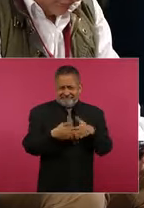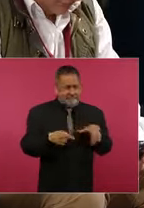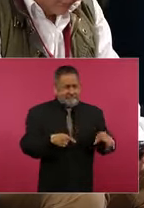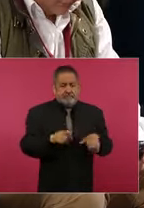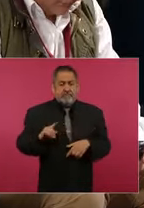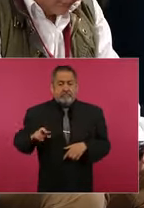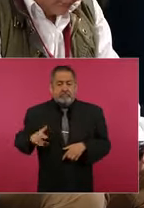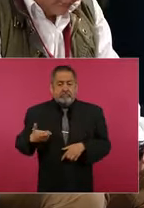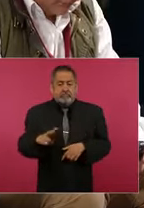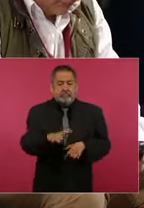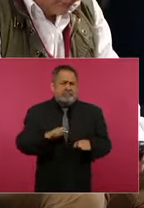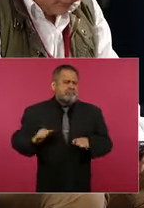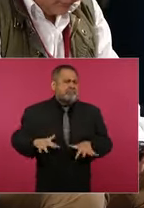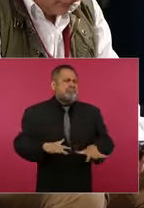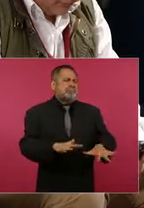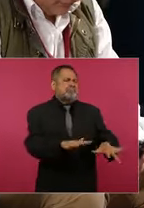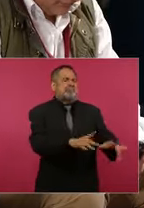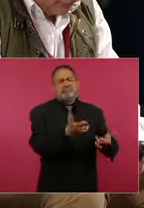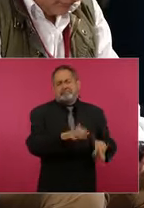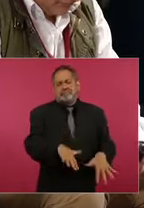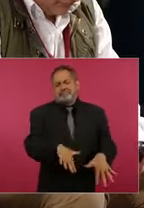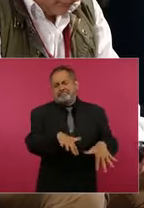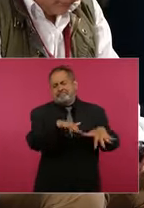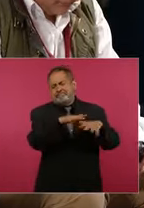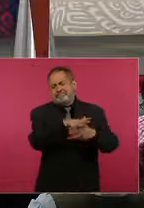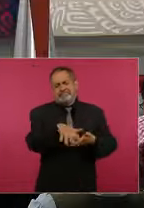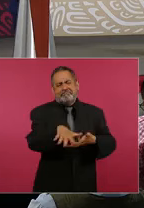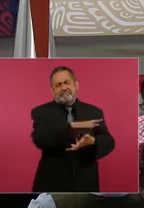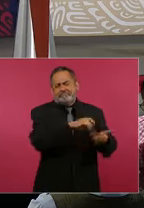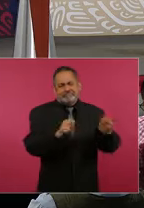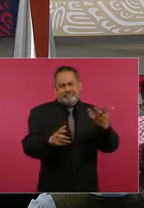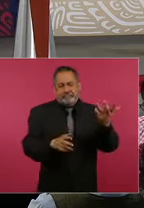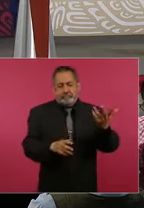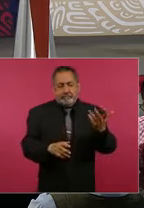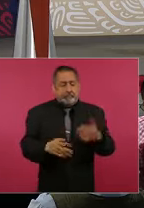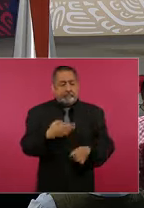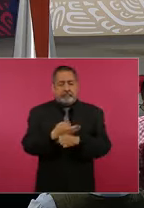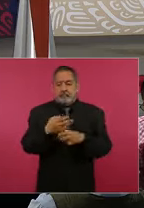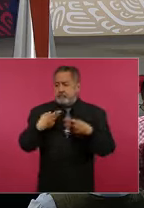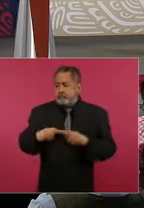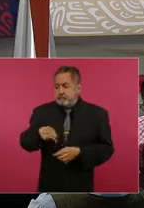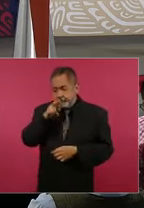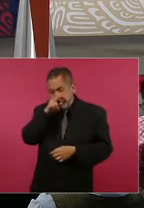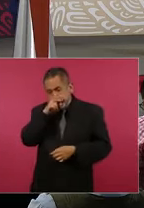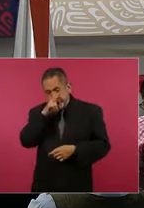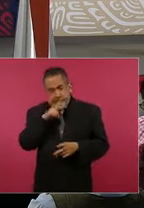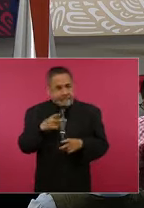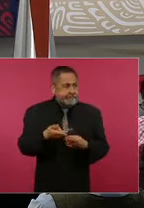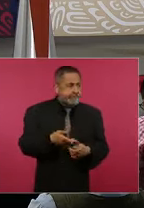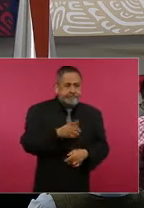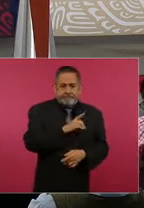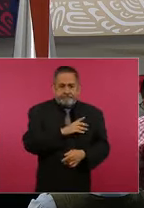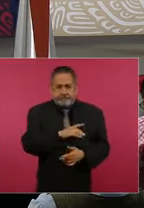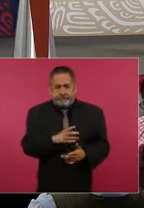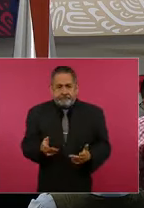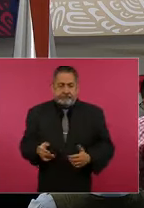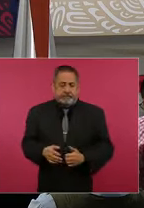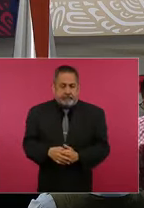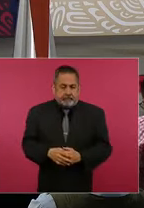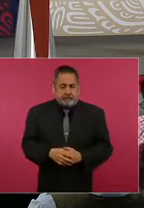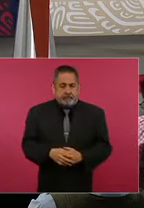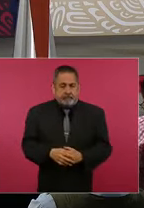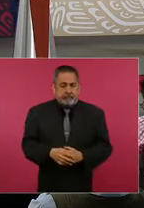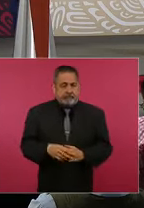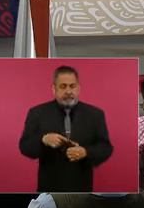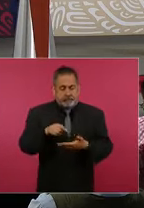arrasó, se inundaron. Y la gente ahorita está temerosa y dicen en